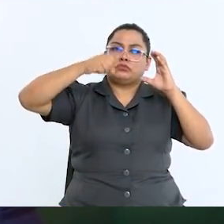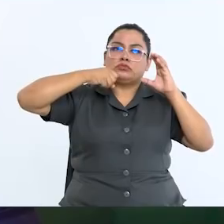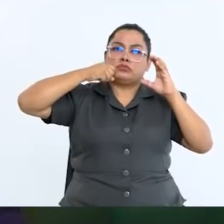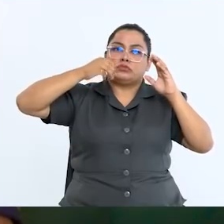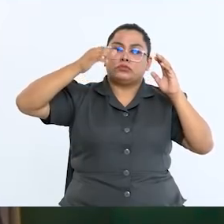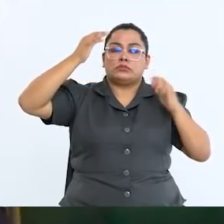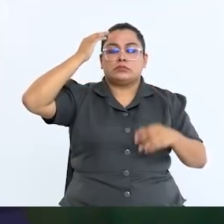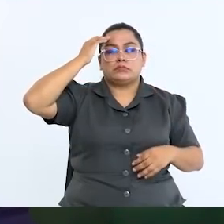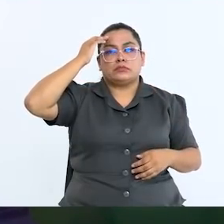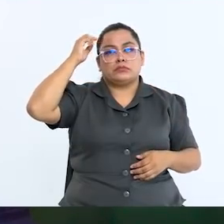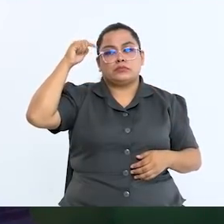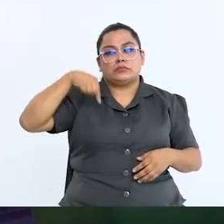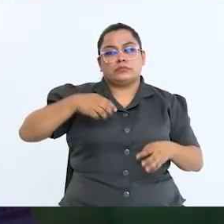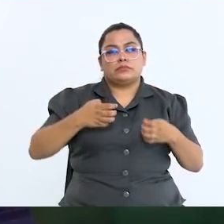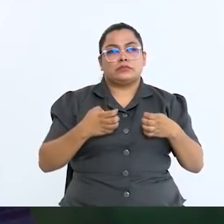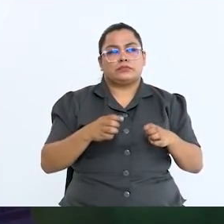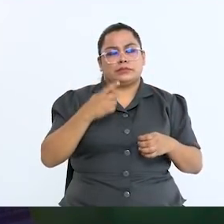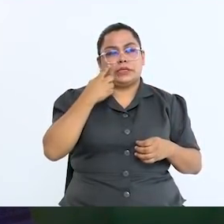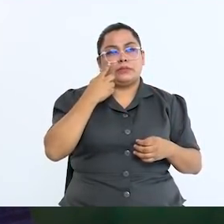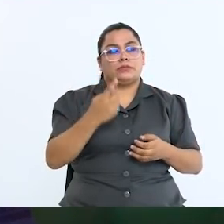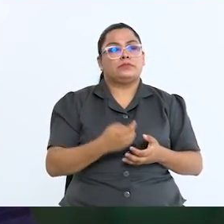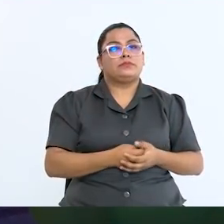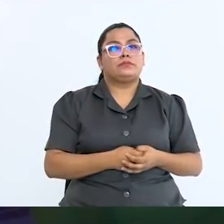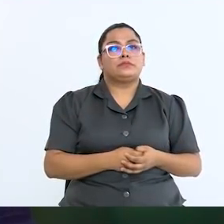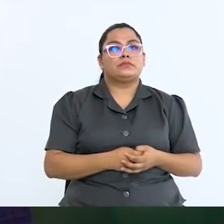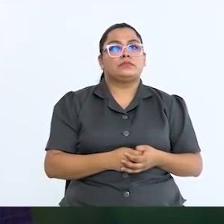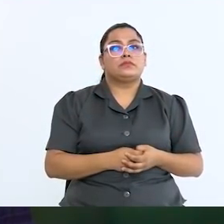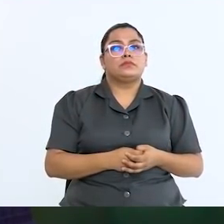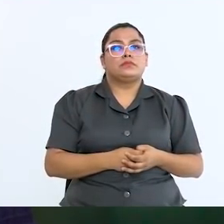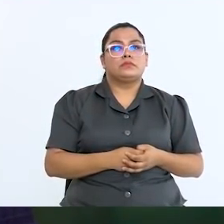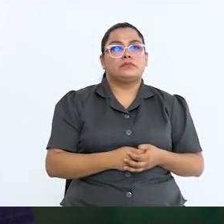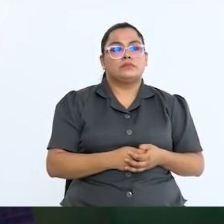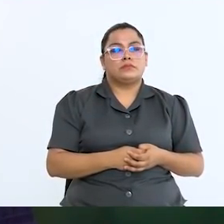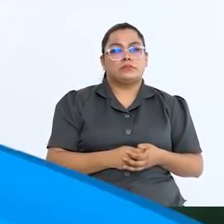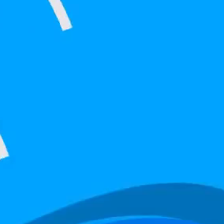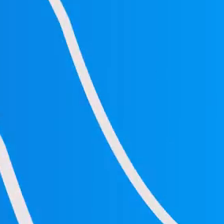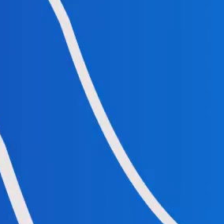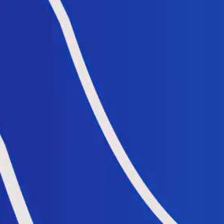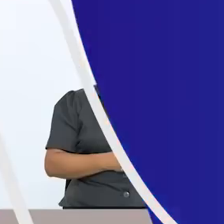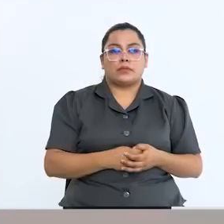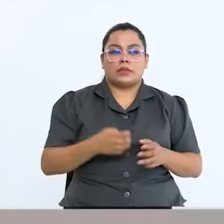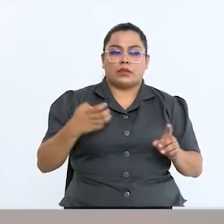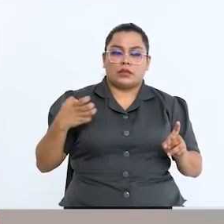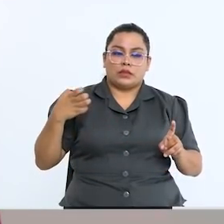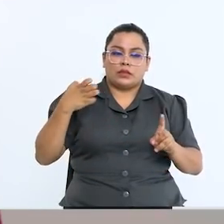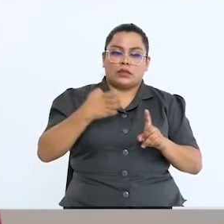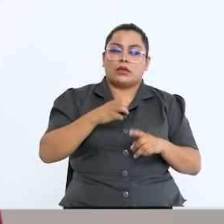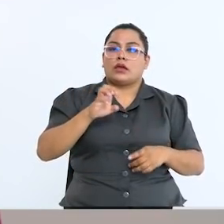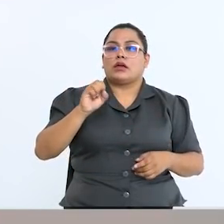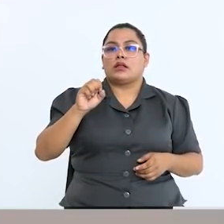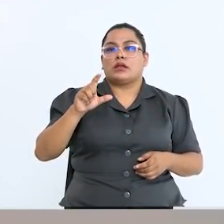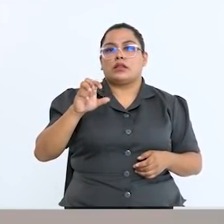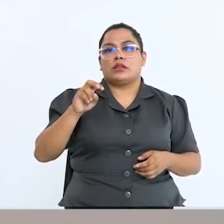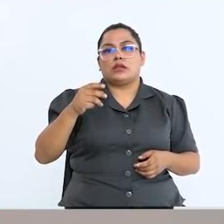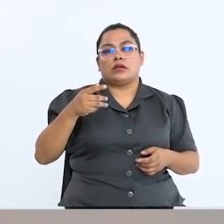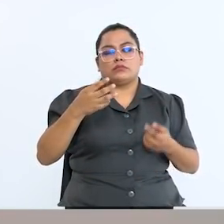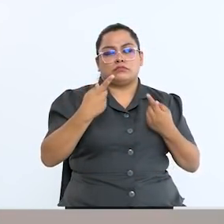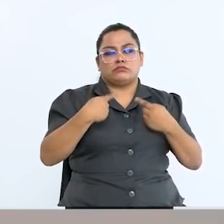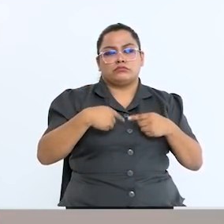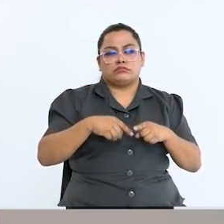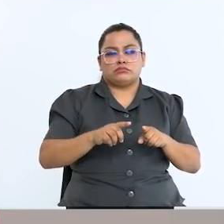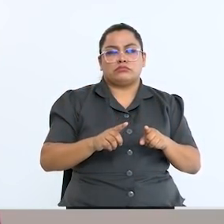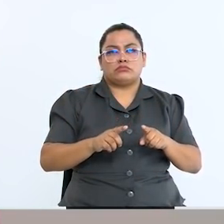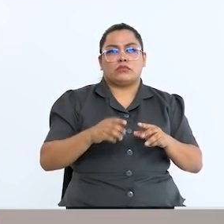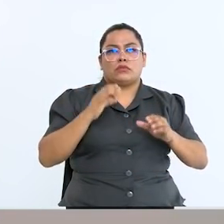siguientes cápsulas para tomar en cuenta esas estrategias. Adelante, veamos. El enfoque deslengua